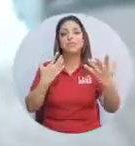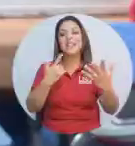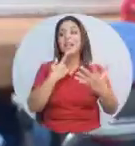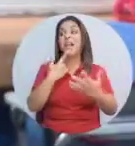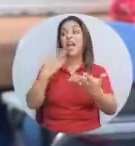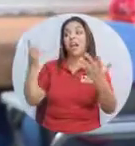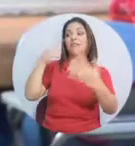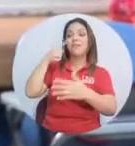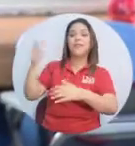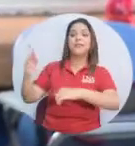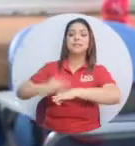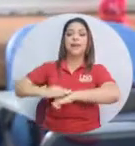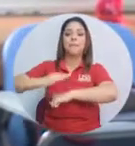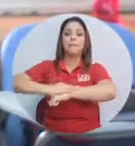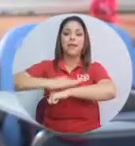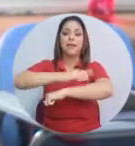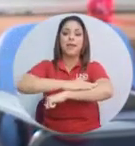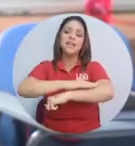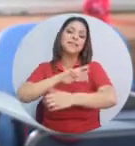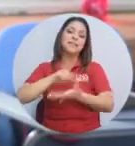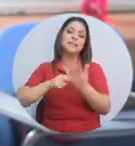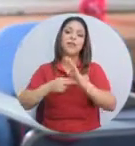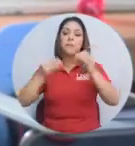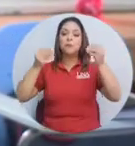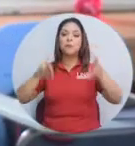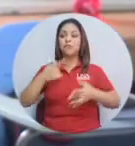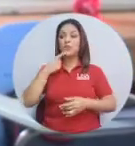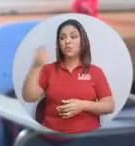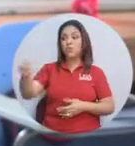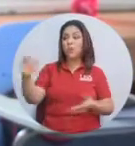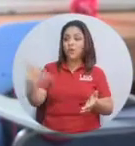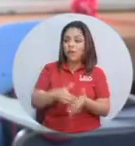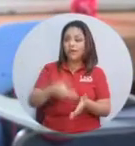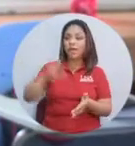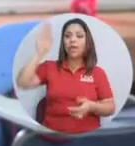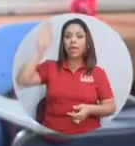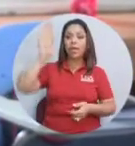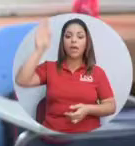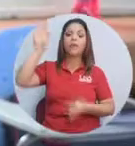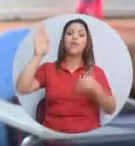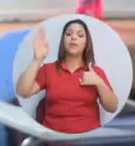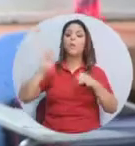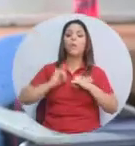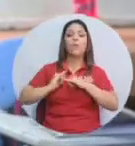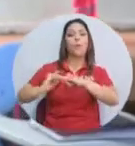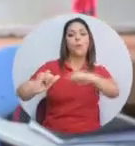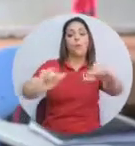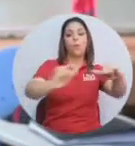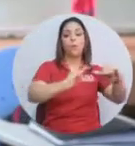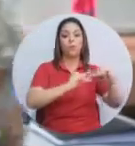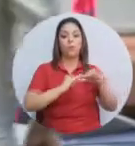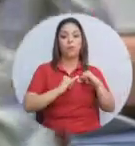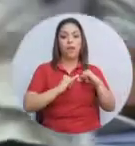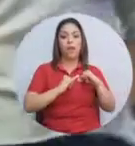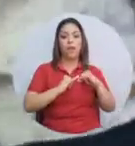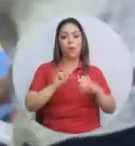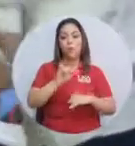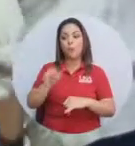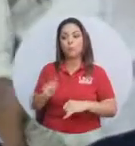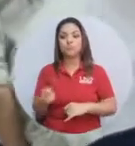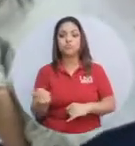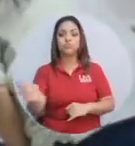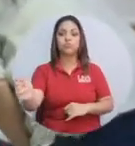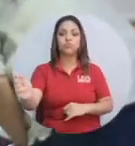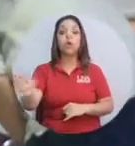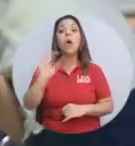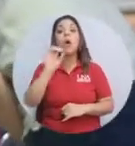La profesora o el docente no lo dijo, pero validó que los demás lo hicieran y lo que pasa es que no lo detuvo. O compara. Bueno, ¿qué pasa